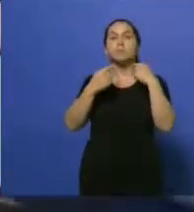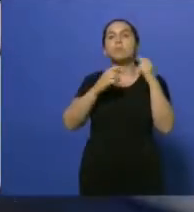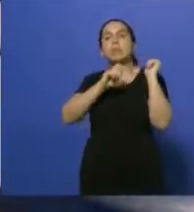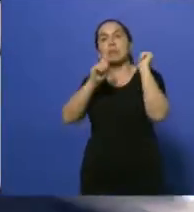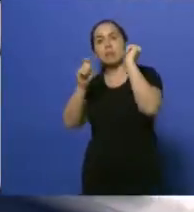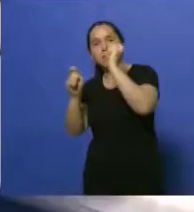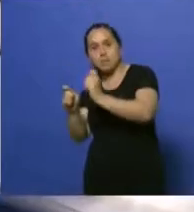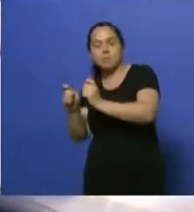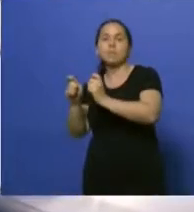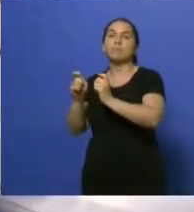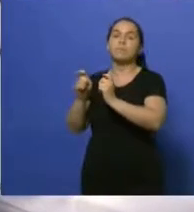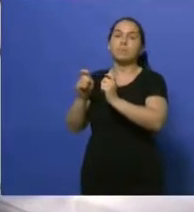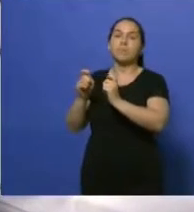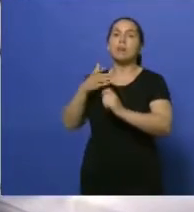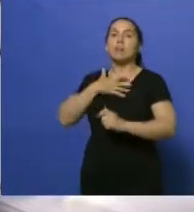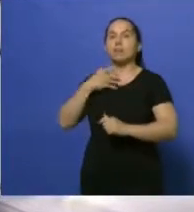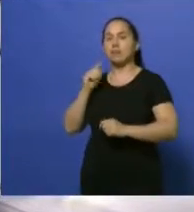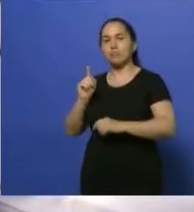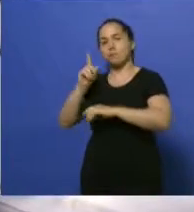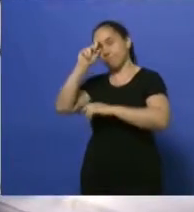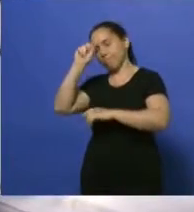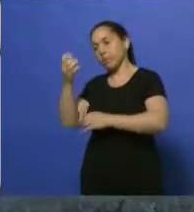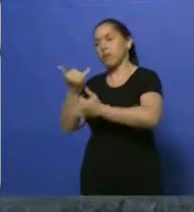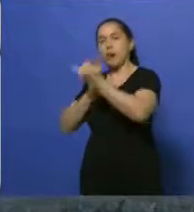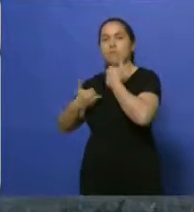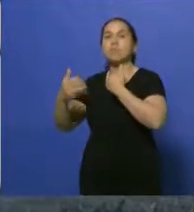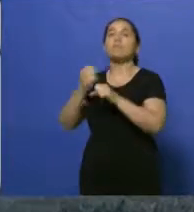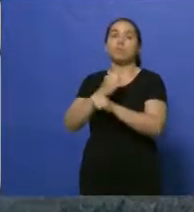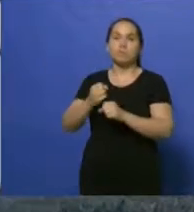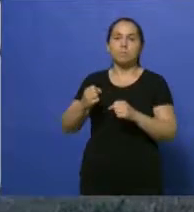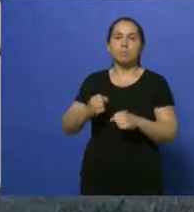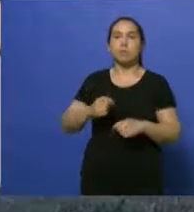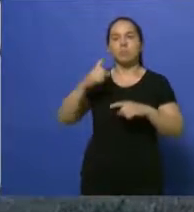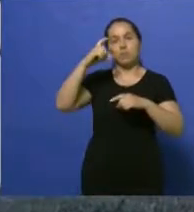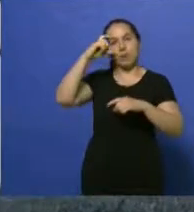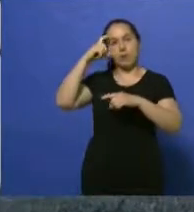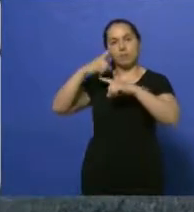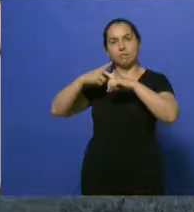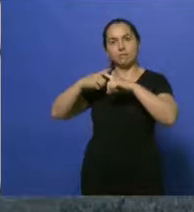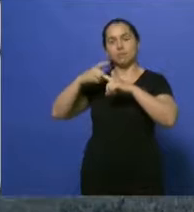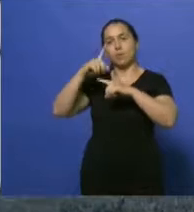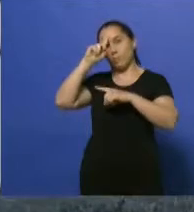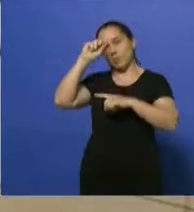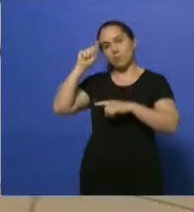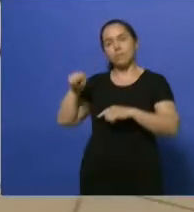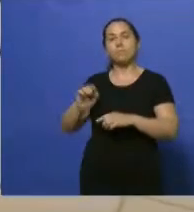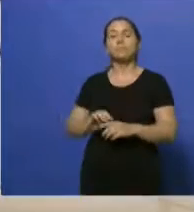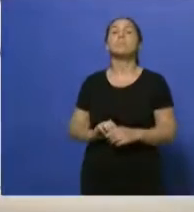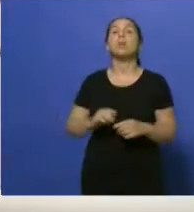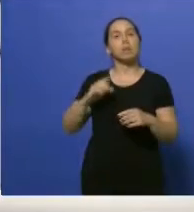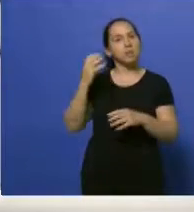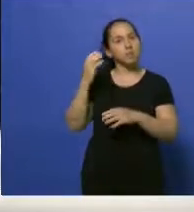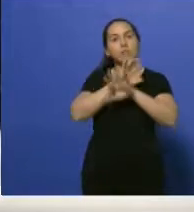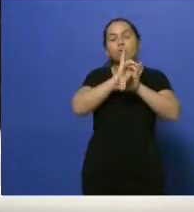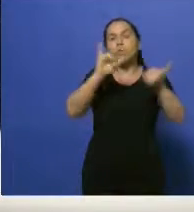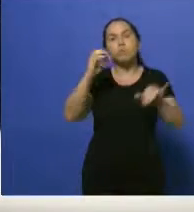Esguiaro, ex director del hospital. Es una información importante, relevante, muy importante, muy